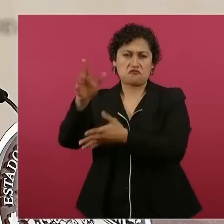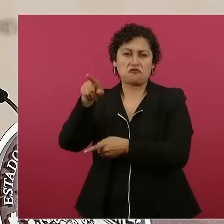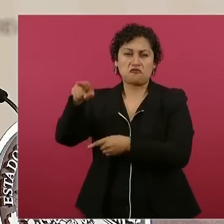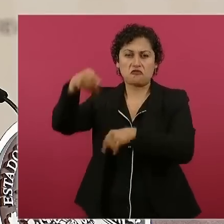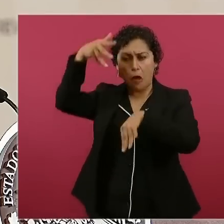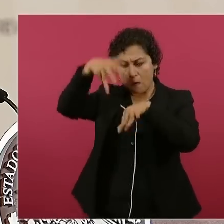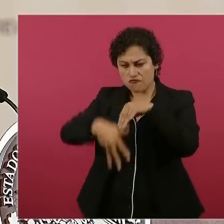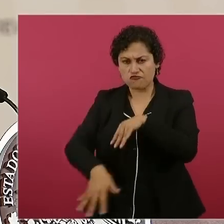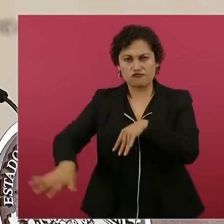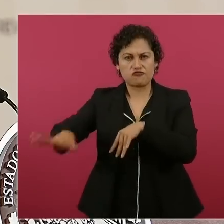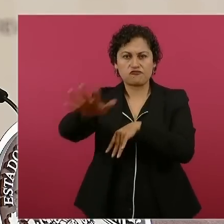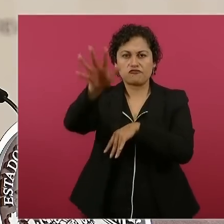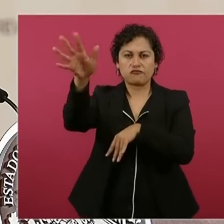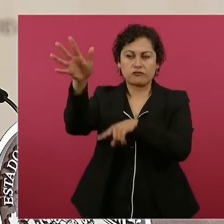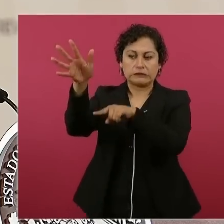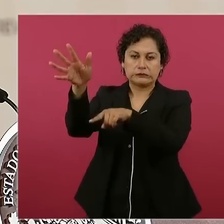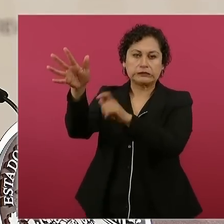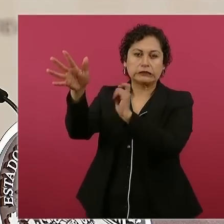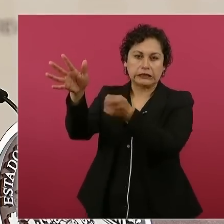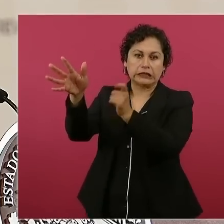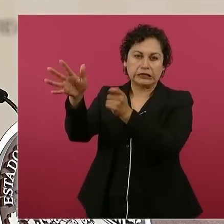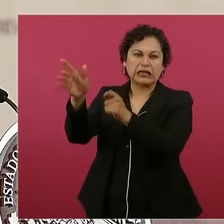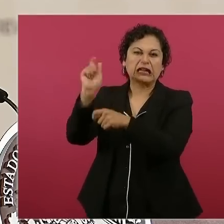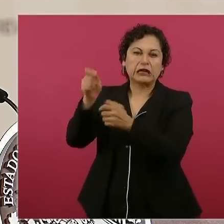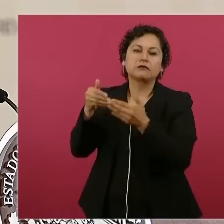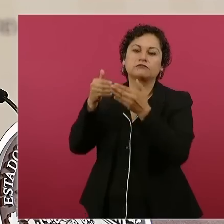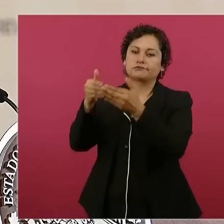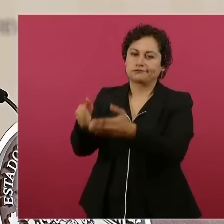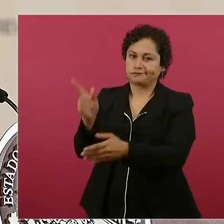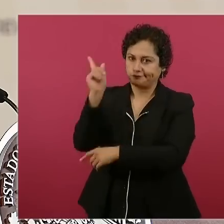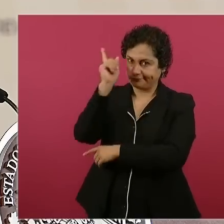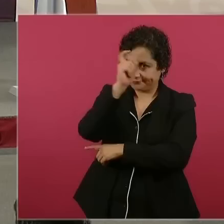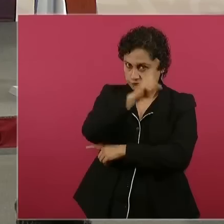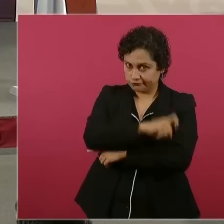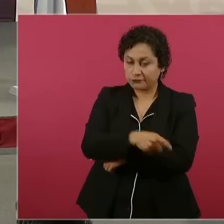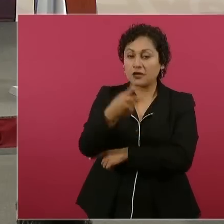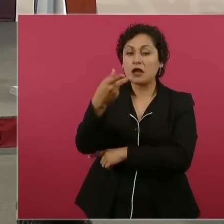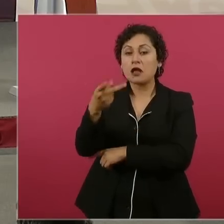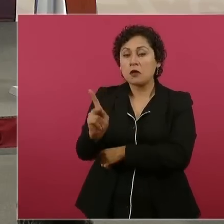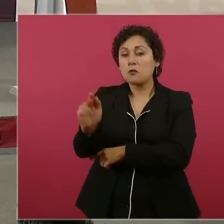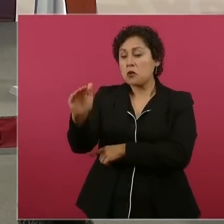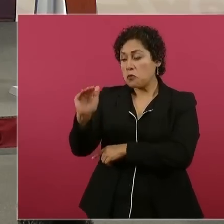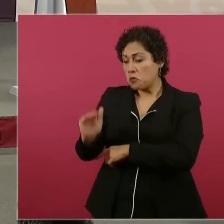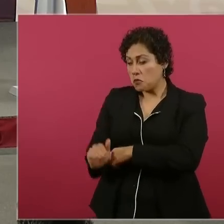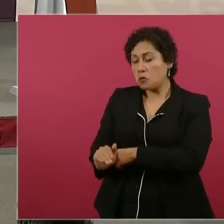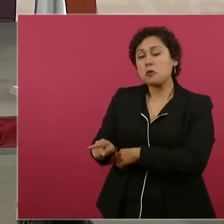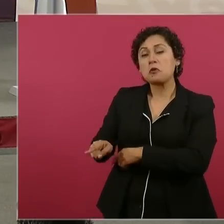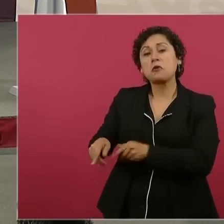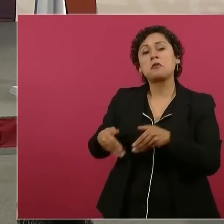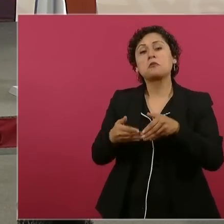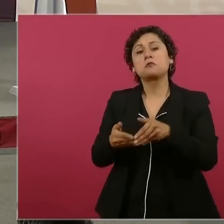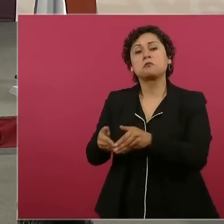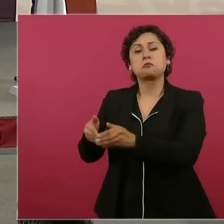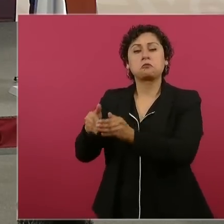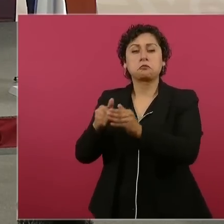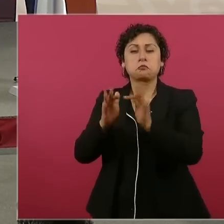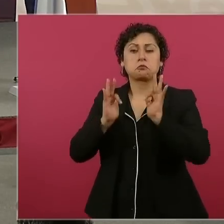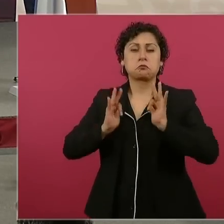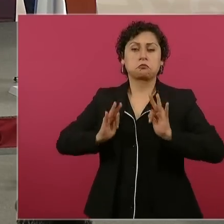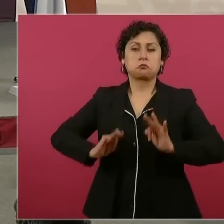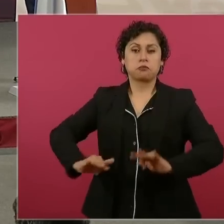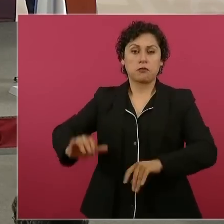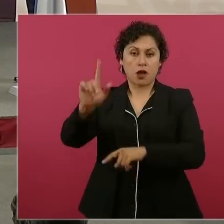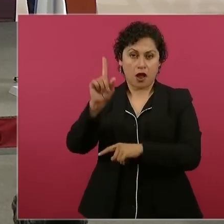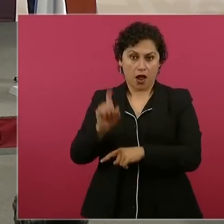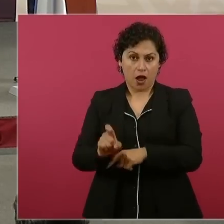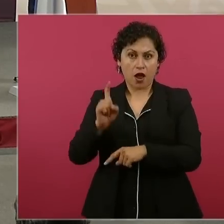entonces que no hacen falta fácil la navegación. Pero este río baja junto a